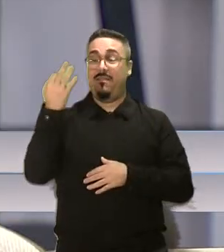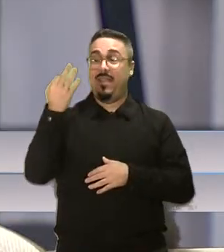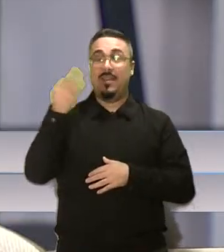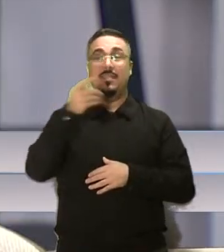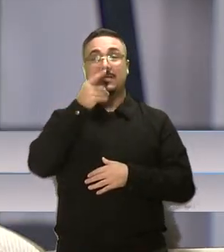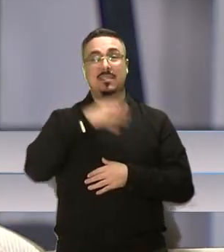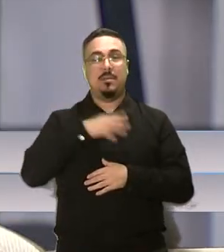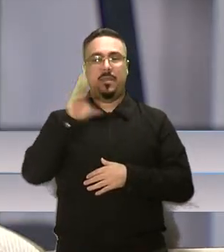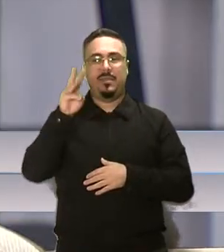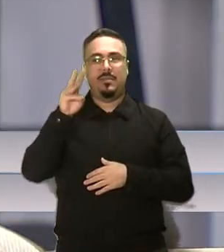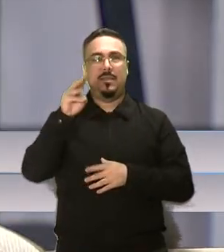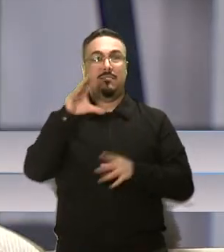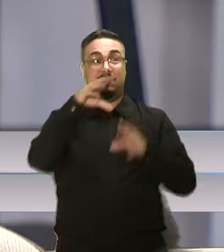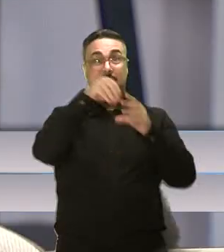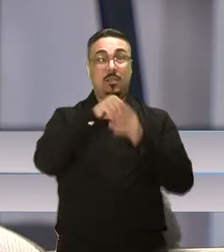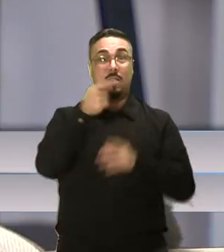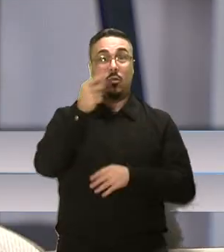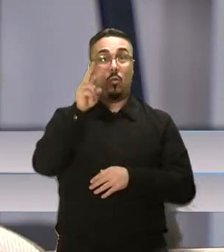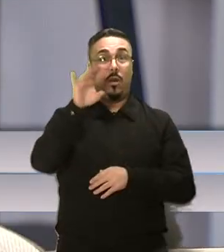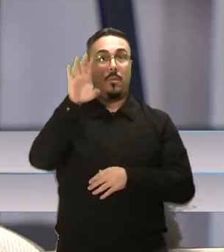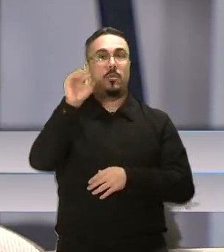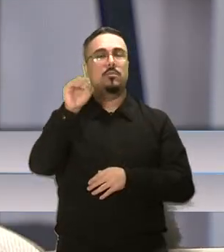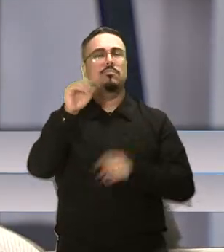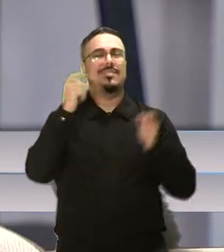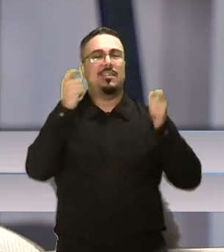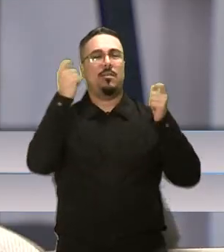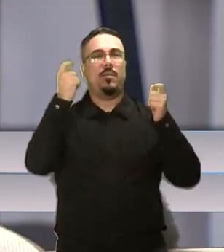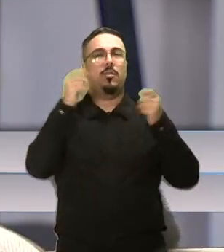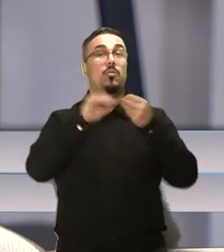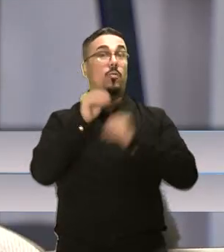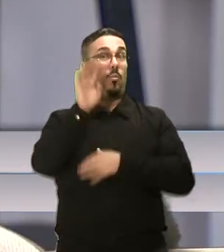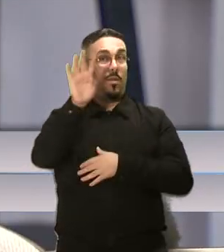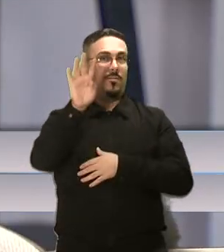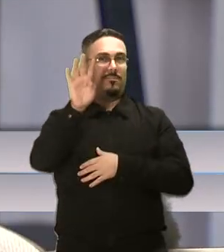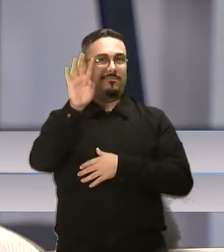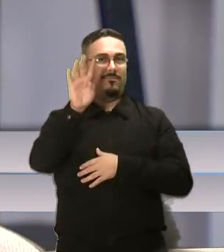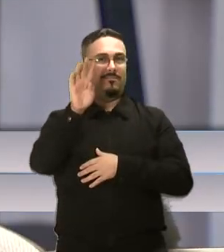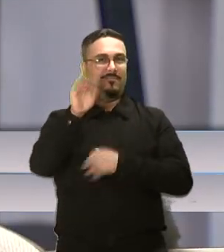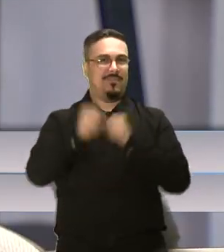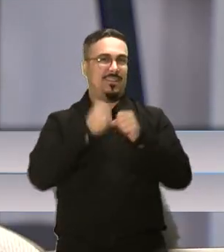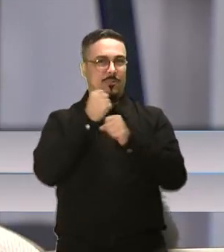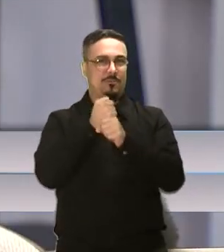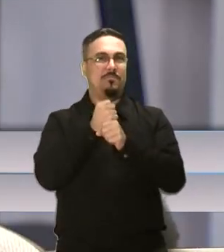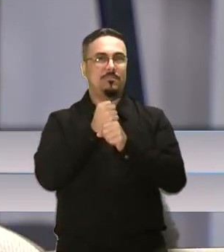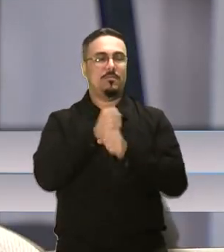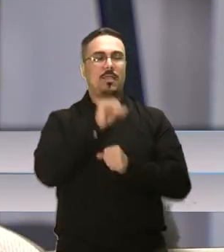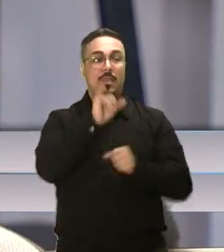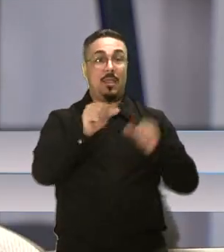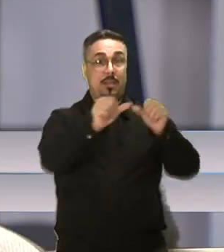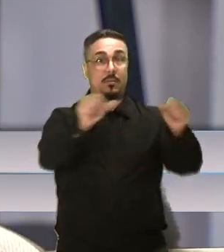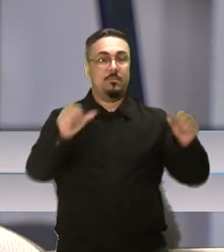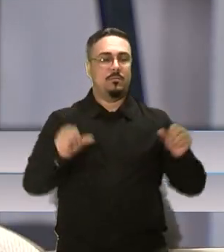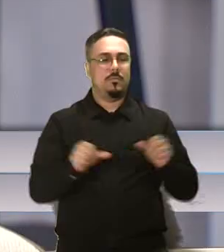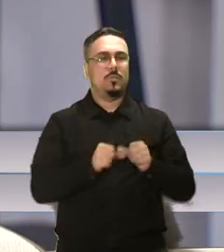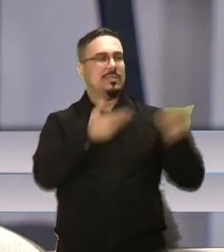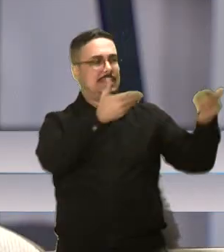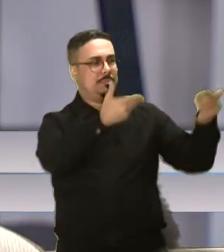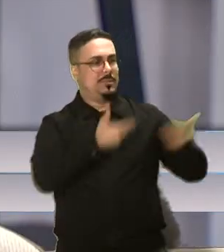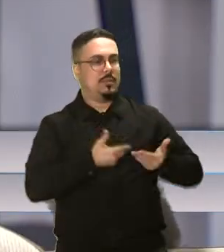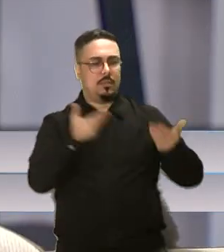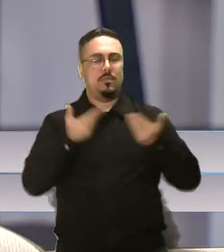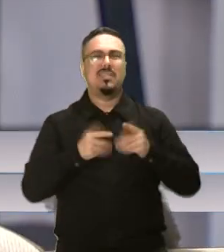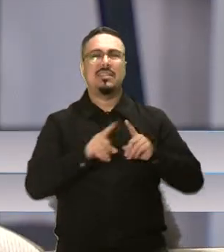nuestras facilidades de Gurabo para celebrar nuestro aniversario número cuatro es un espacio también que estamos invitando a diferentes